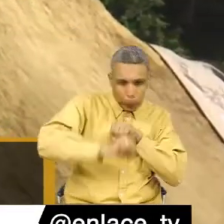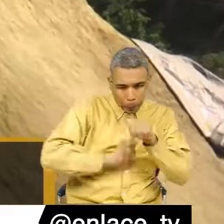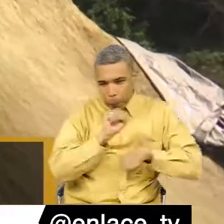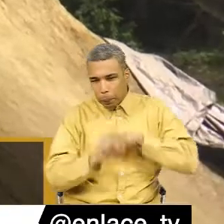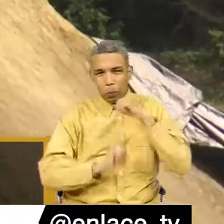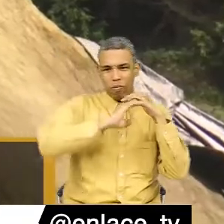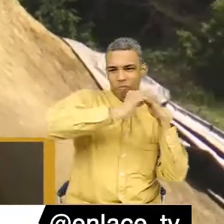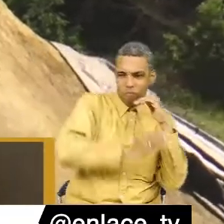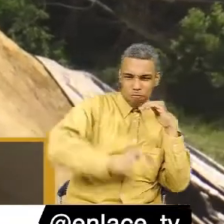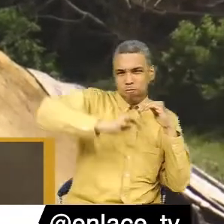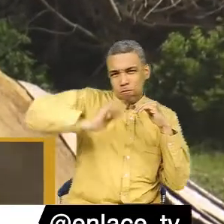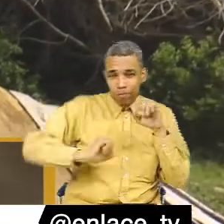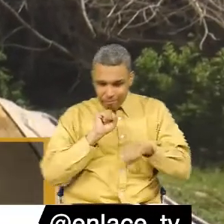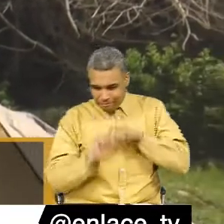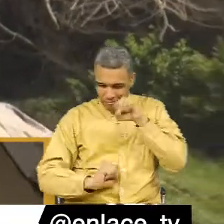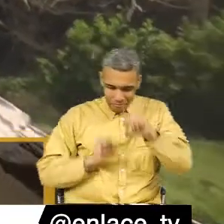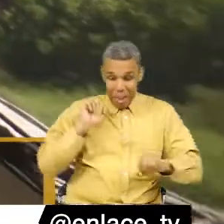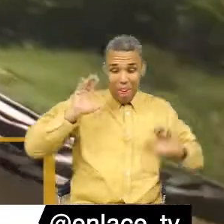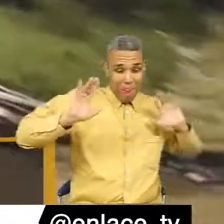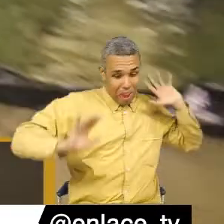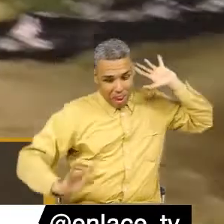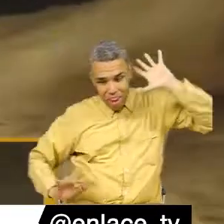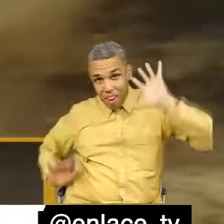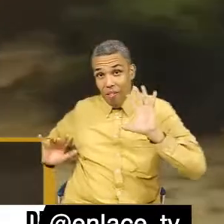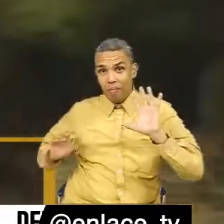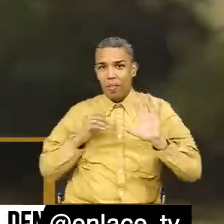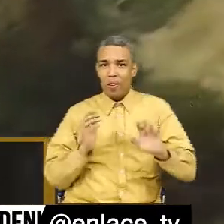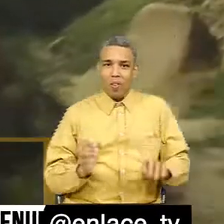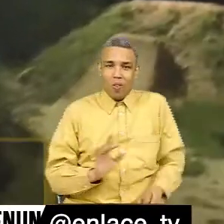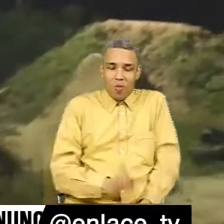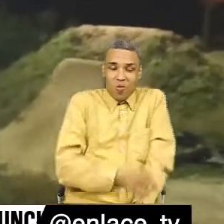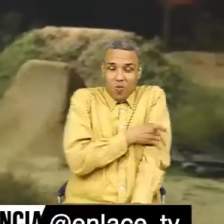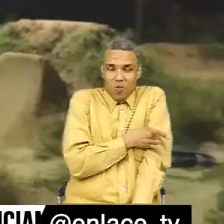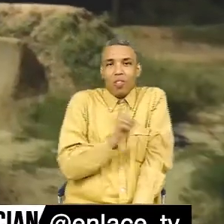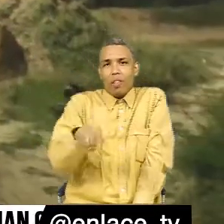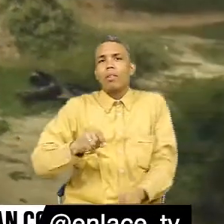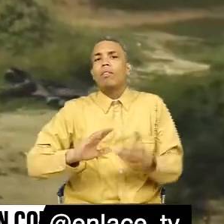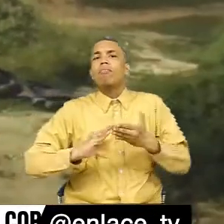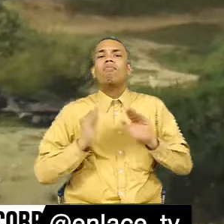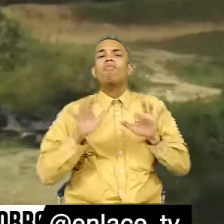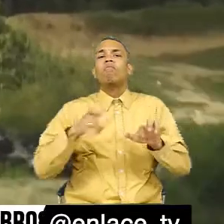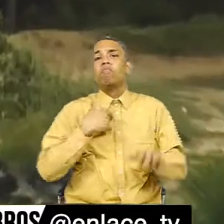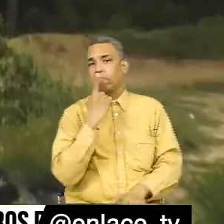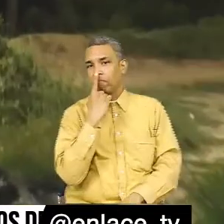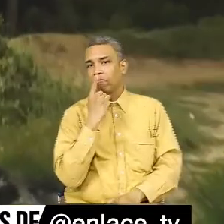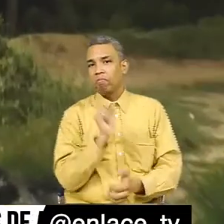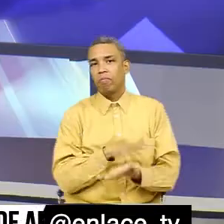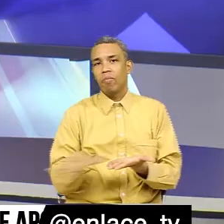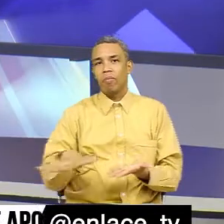transmitir adrenalina extrema a los espectadores, quienes podrán asistir de manera gratuita.